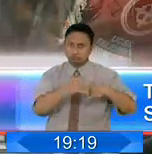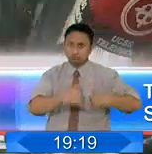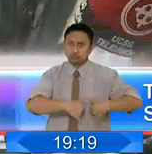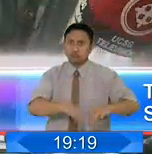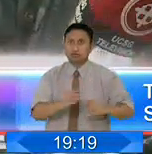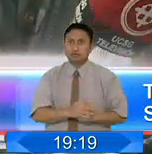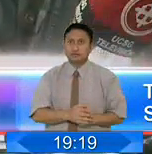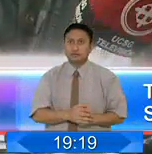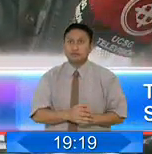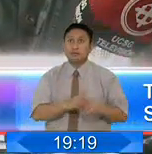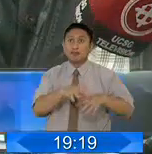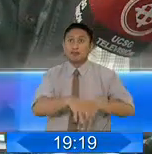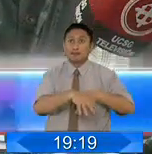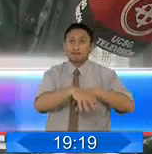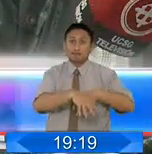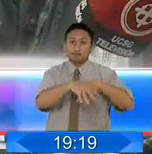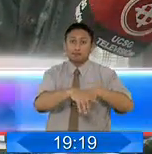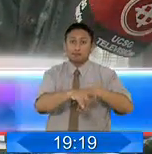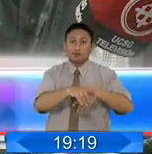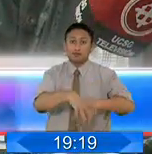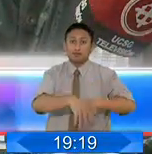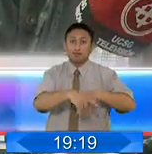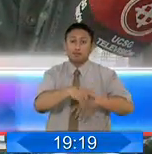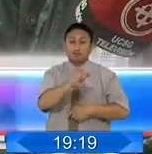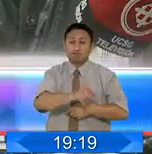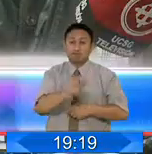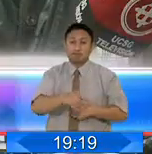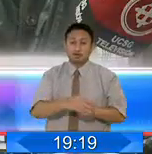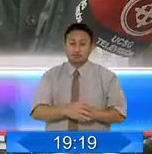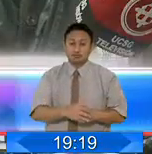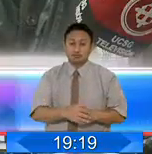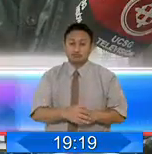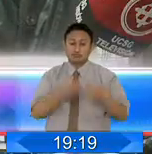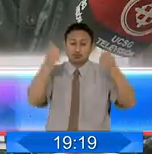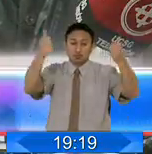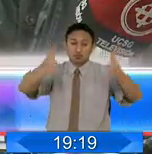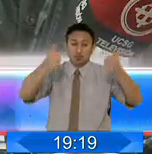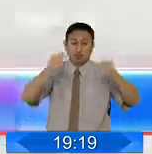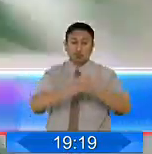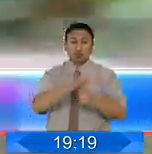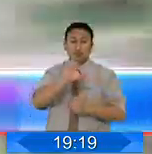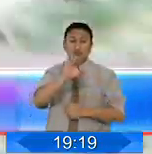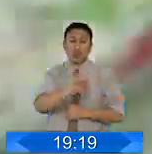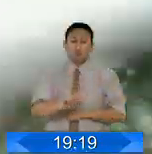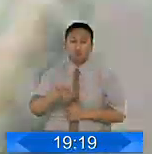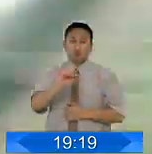Las movilizaciones, el paro del pueblo y la huelga nacional del 9 de octubre.